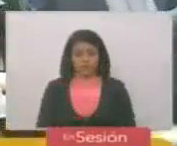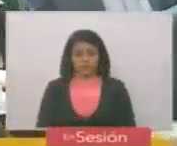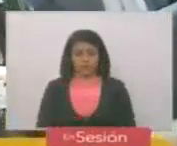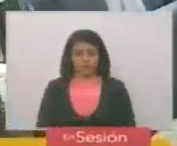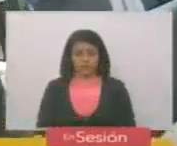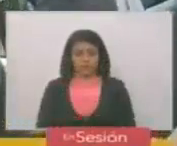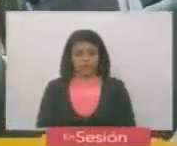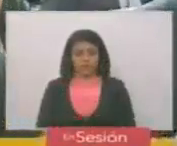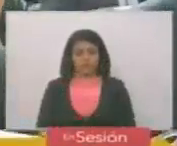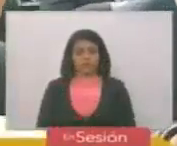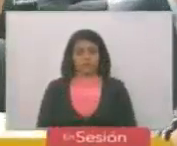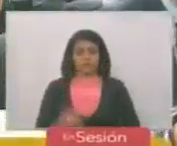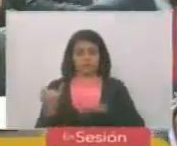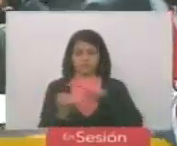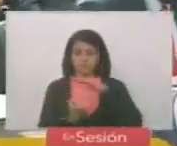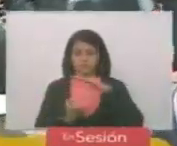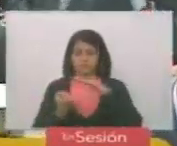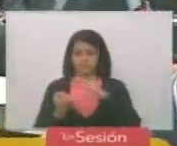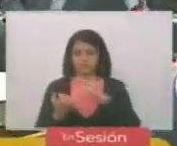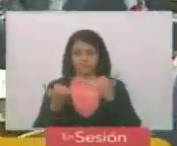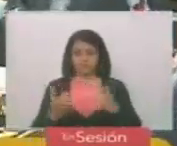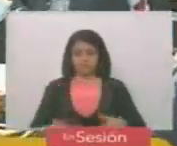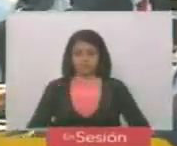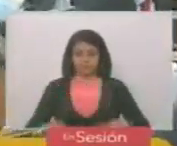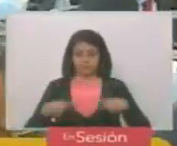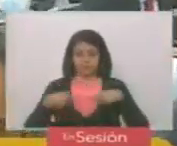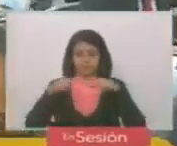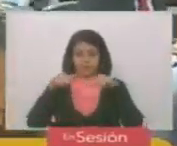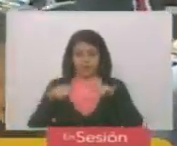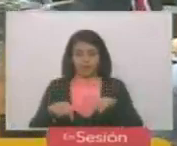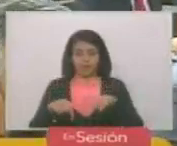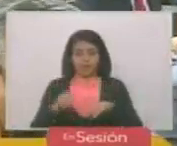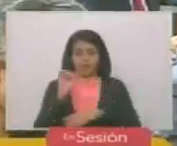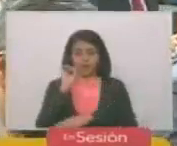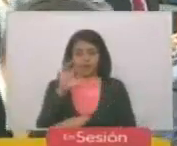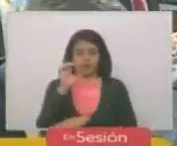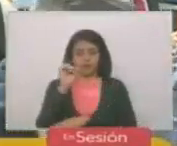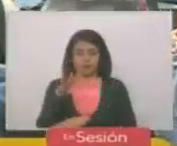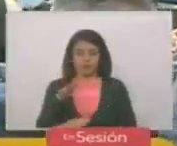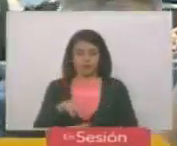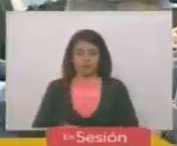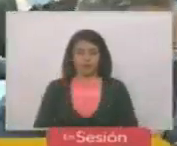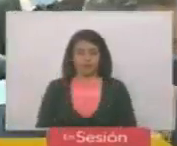dándole la institucionalidad de vida en esta asamblea de Bakú.